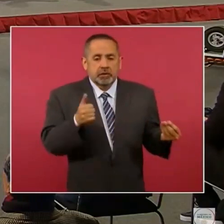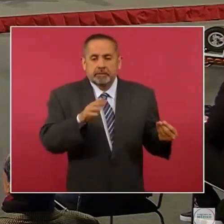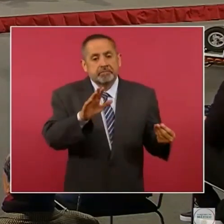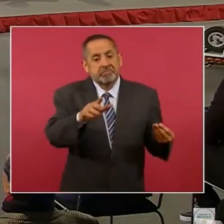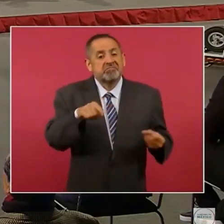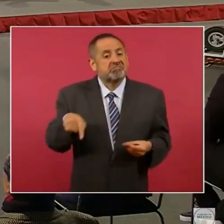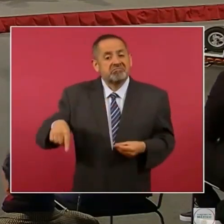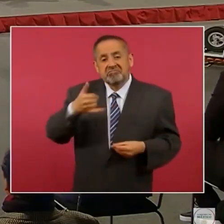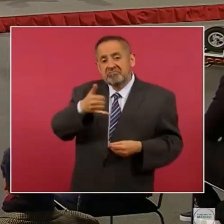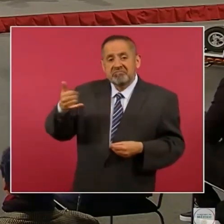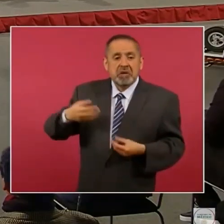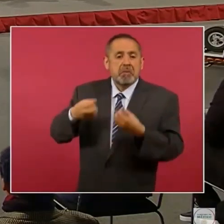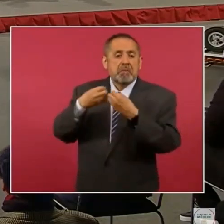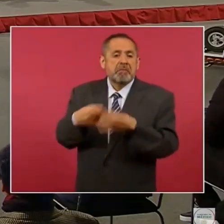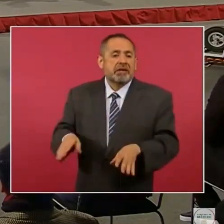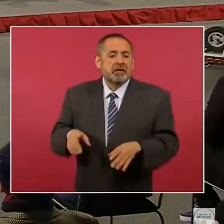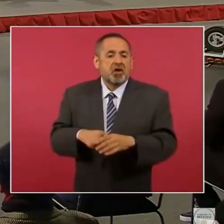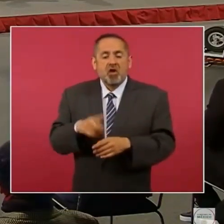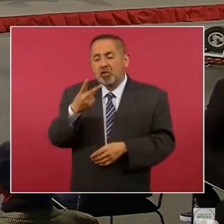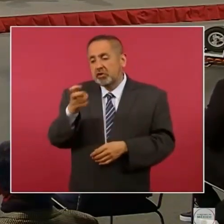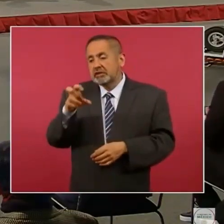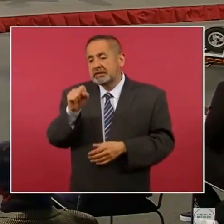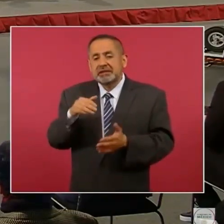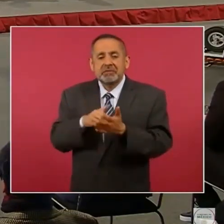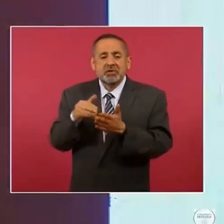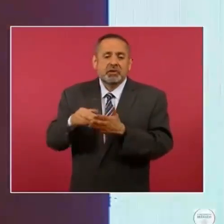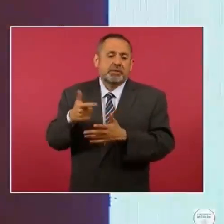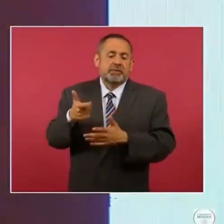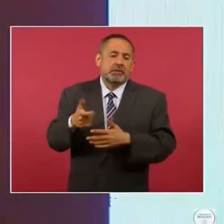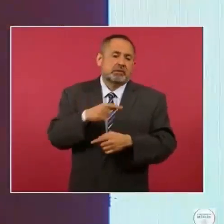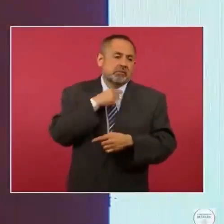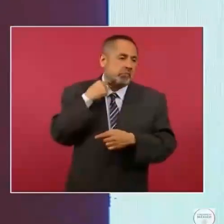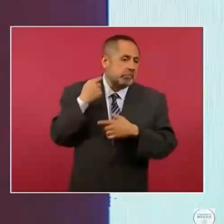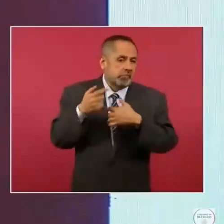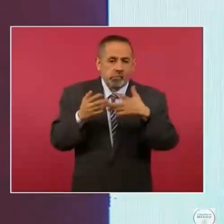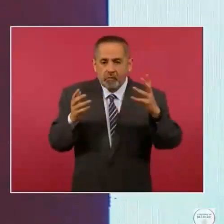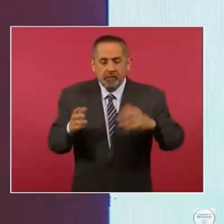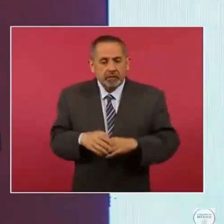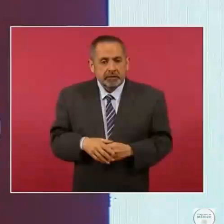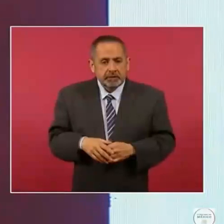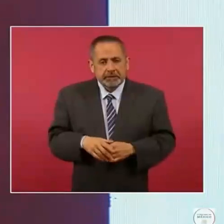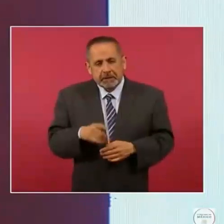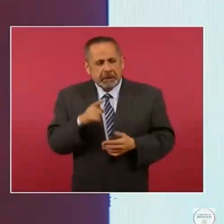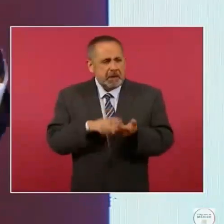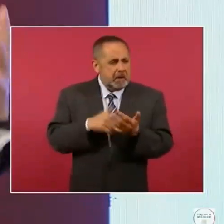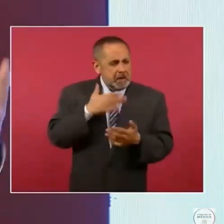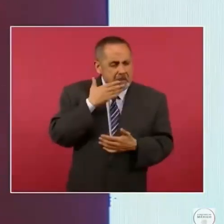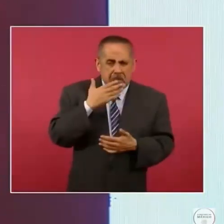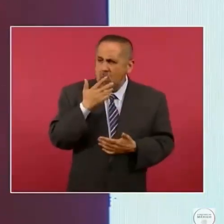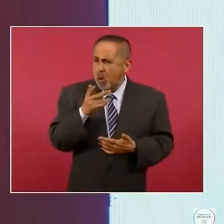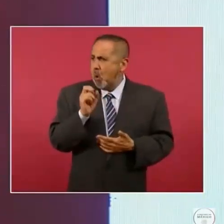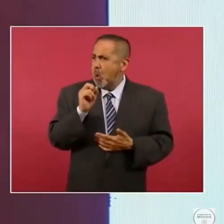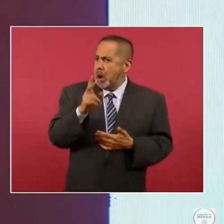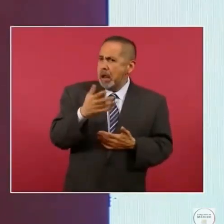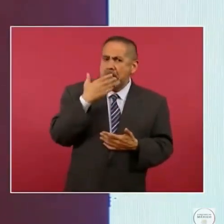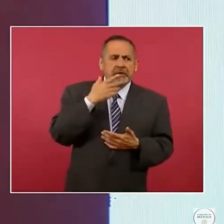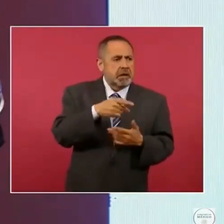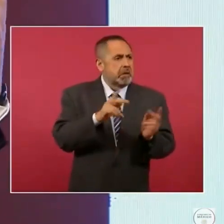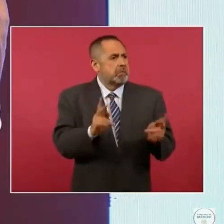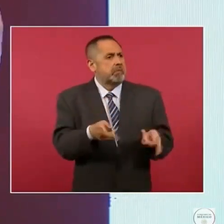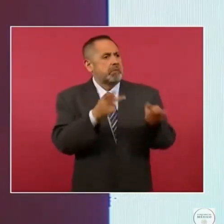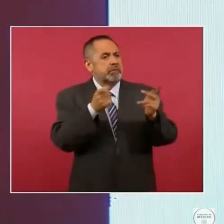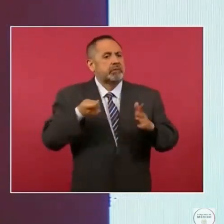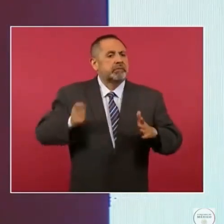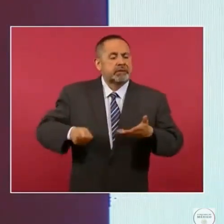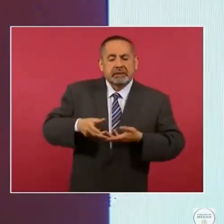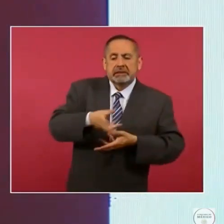perdió 260 millones de pesos. Era una actividad que si bien parecía o tenía toda la apariencia de ser lícita, pues era